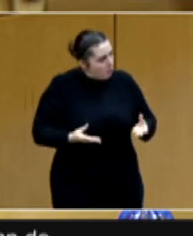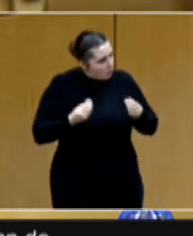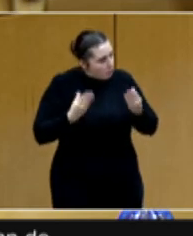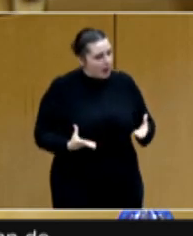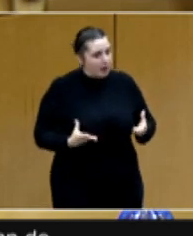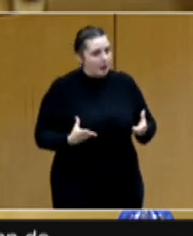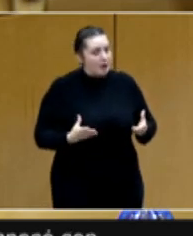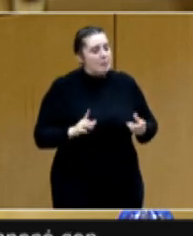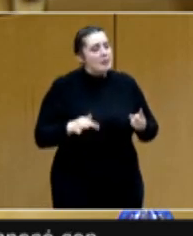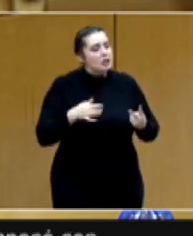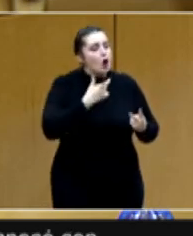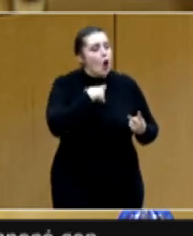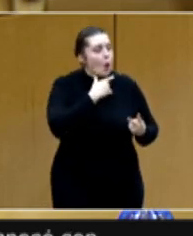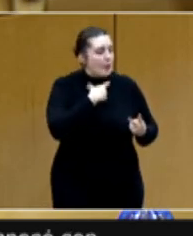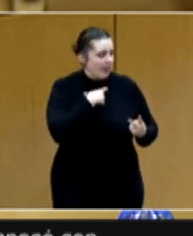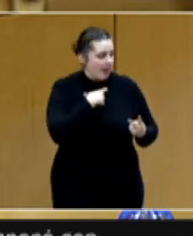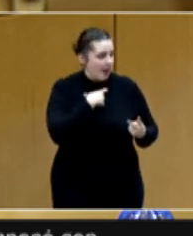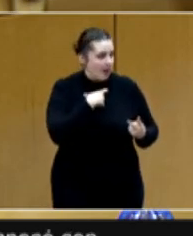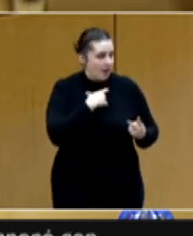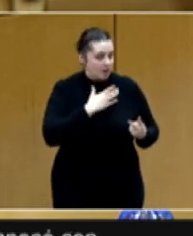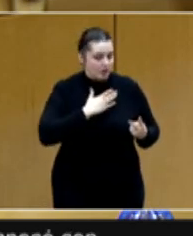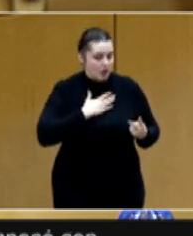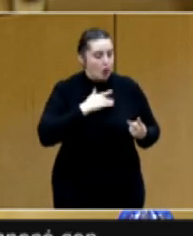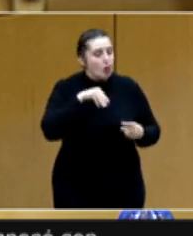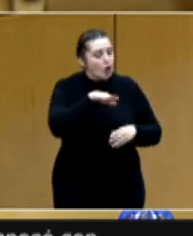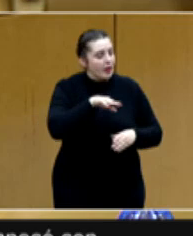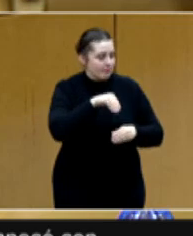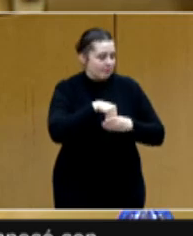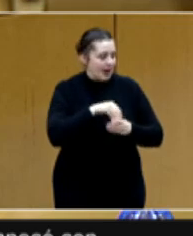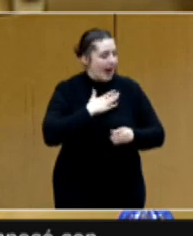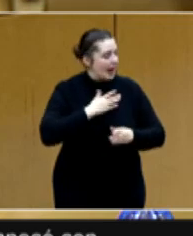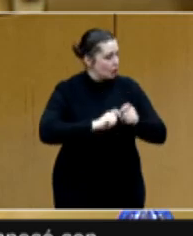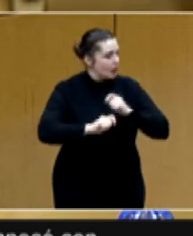la logopedia en mi asociación